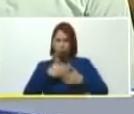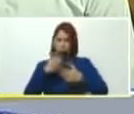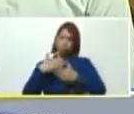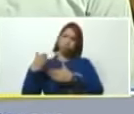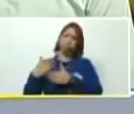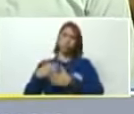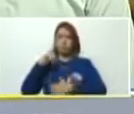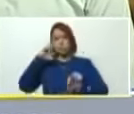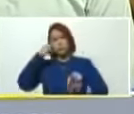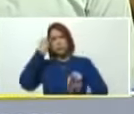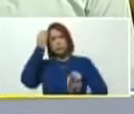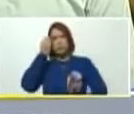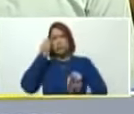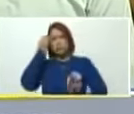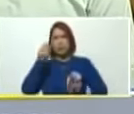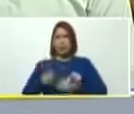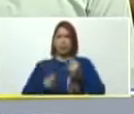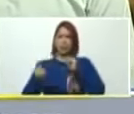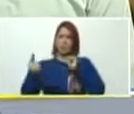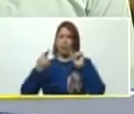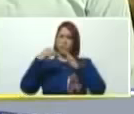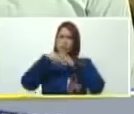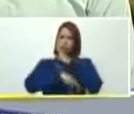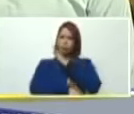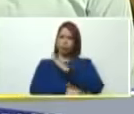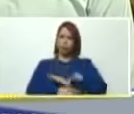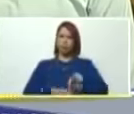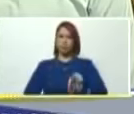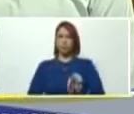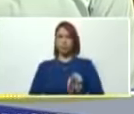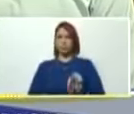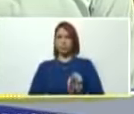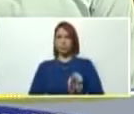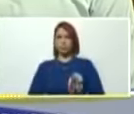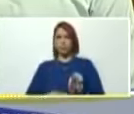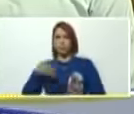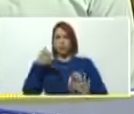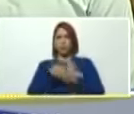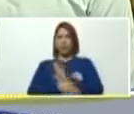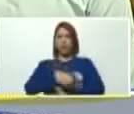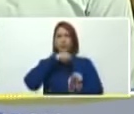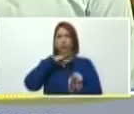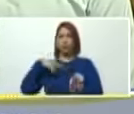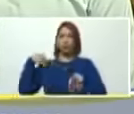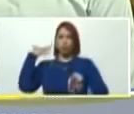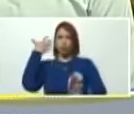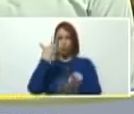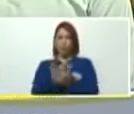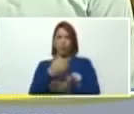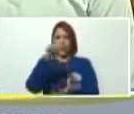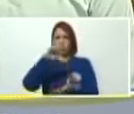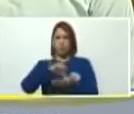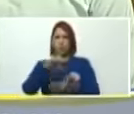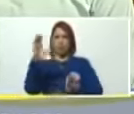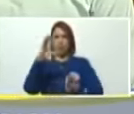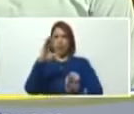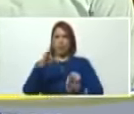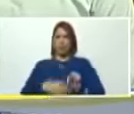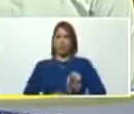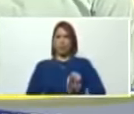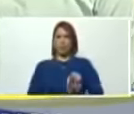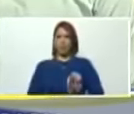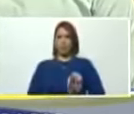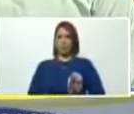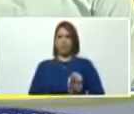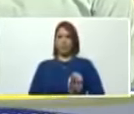estas reflexiones, para hacer un debate a fondo sobre la historia de la ciudad de Caracas, de la Gran